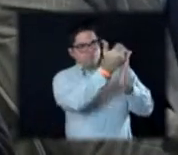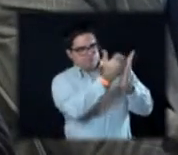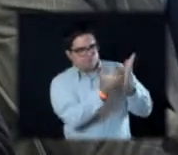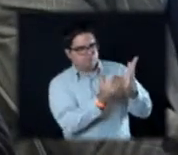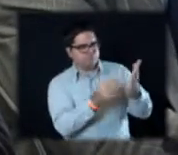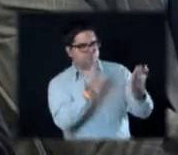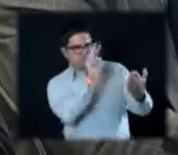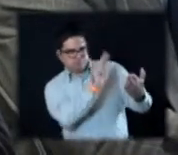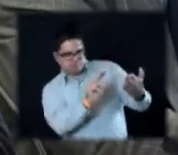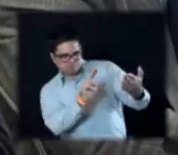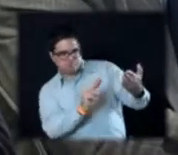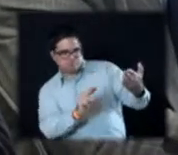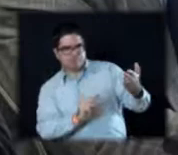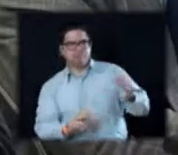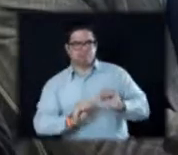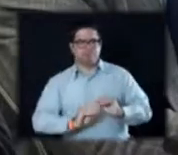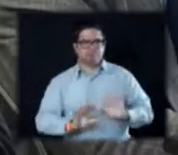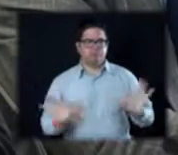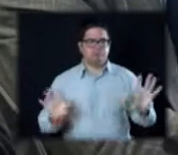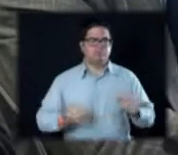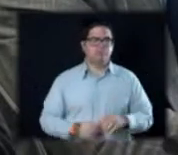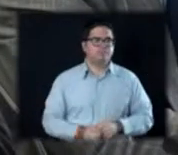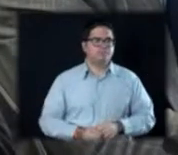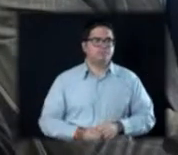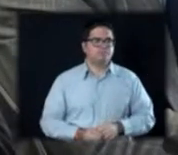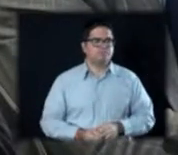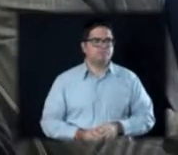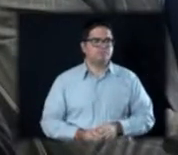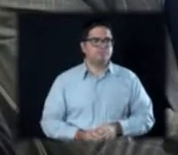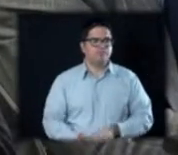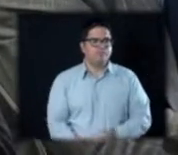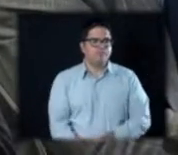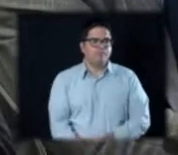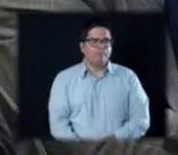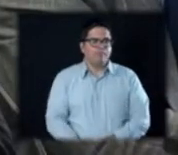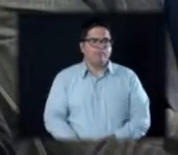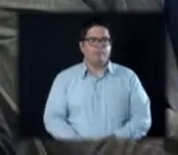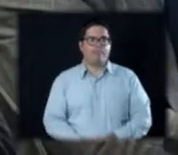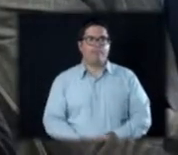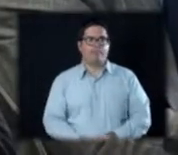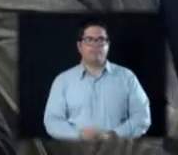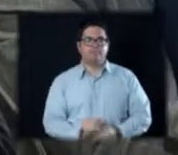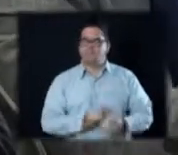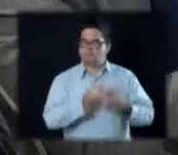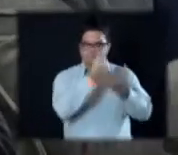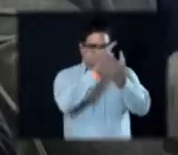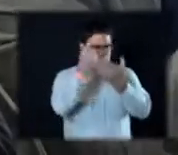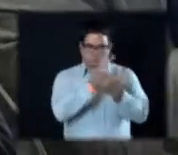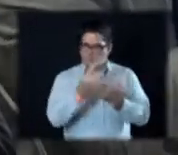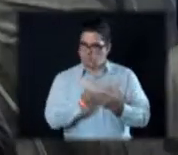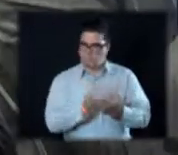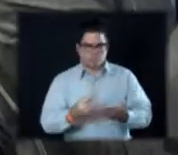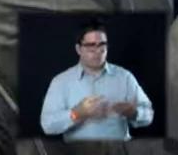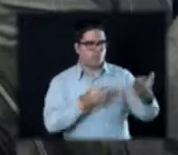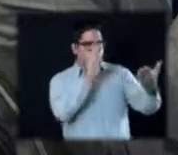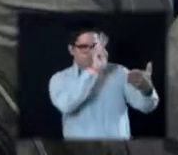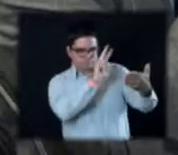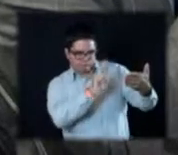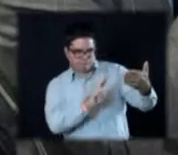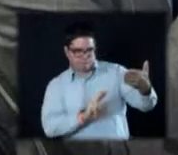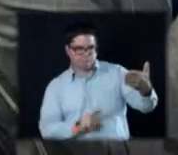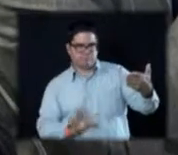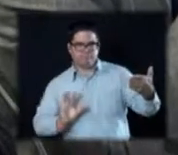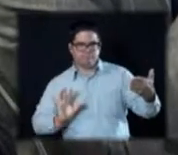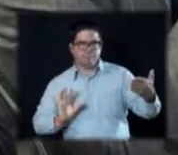general bastante buena sobre la liquidez del gobierno. Ese lo ofrecemos semanalmente y